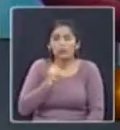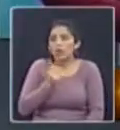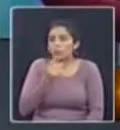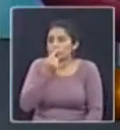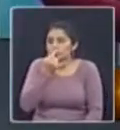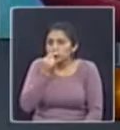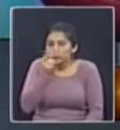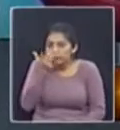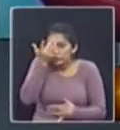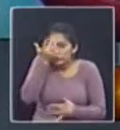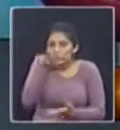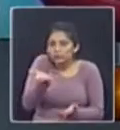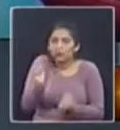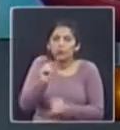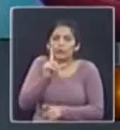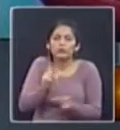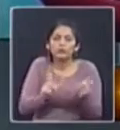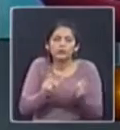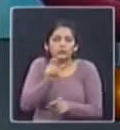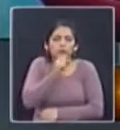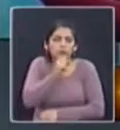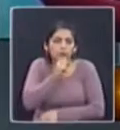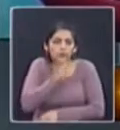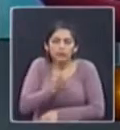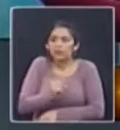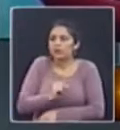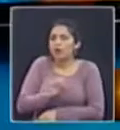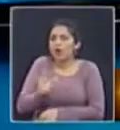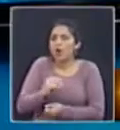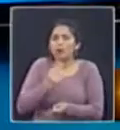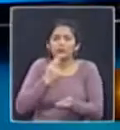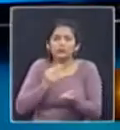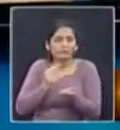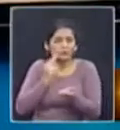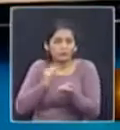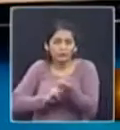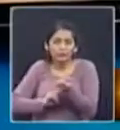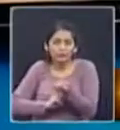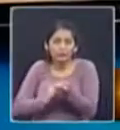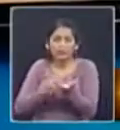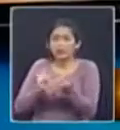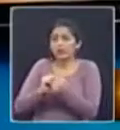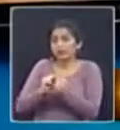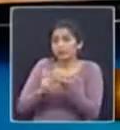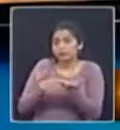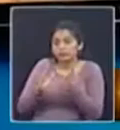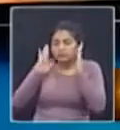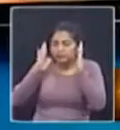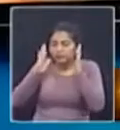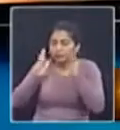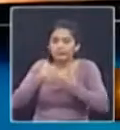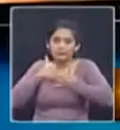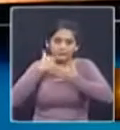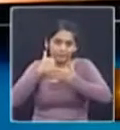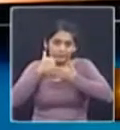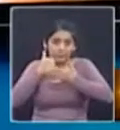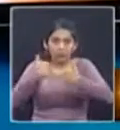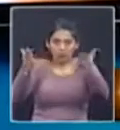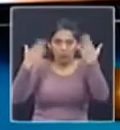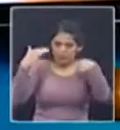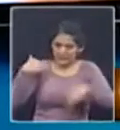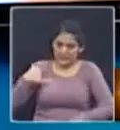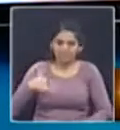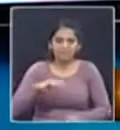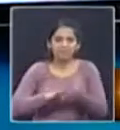atención a adultos mayor el club de hipertensos y diabéticos y yo creo que lo más importante es que hoy aquí no se detiene la